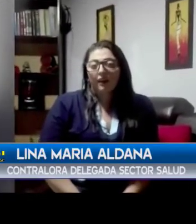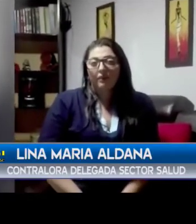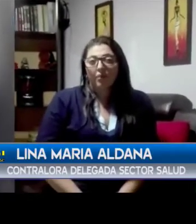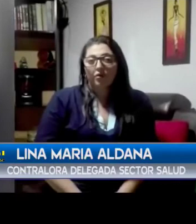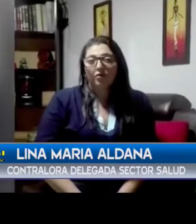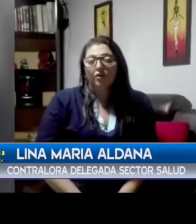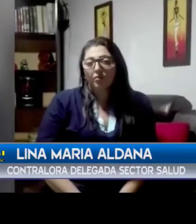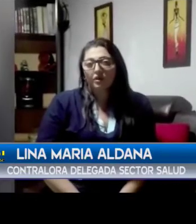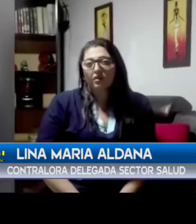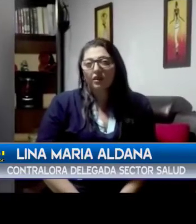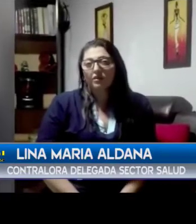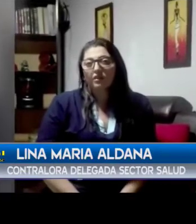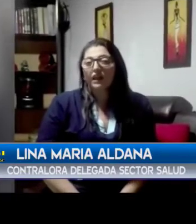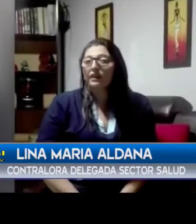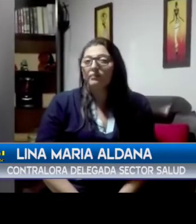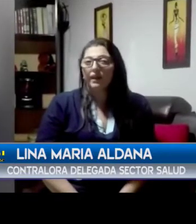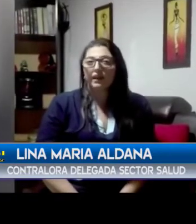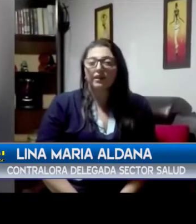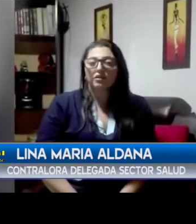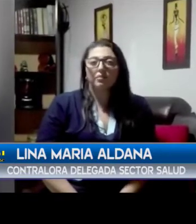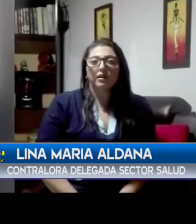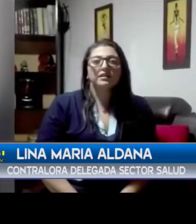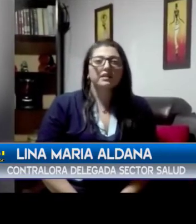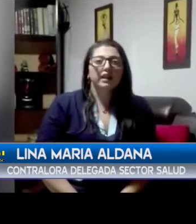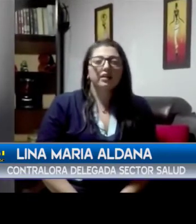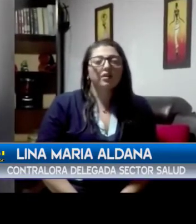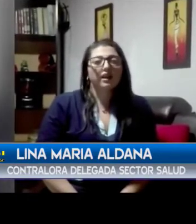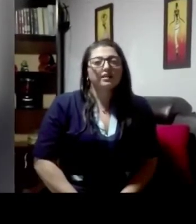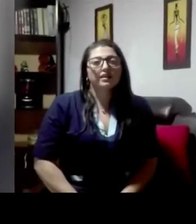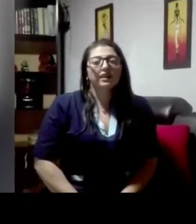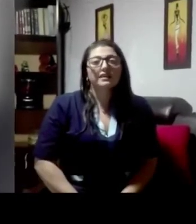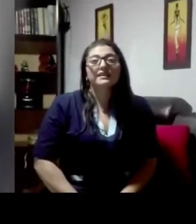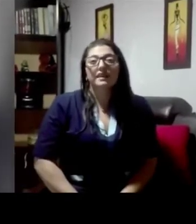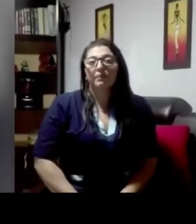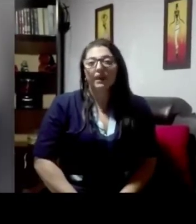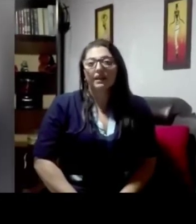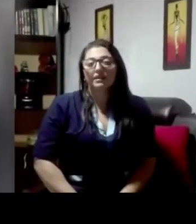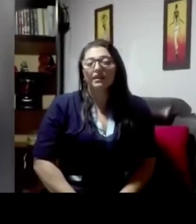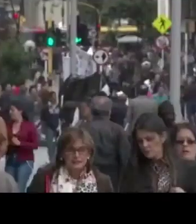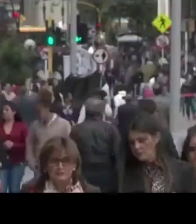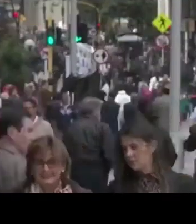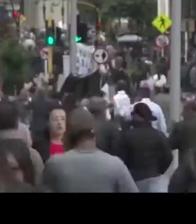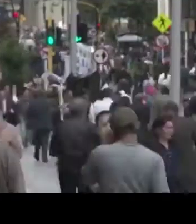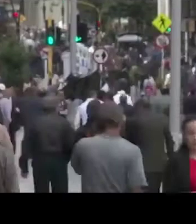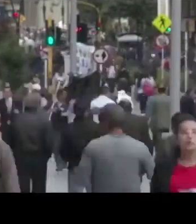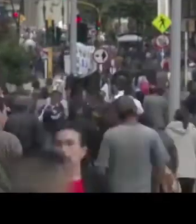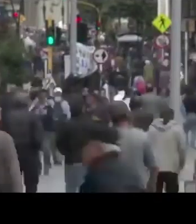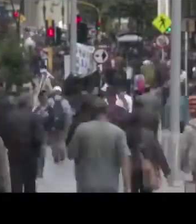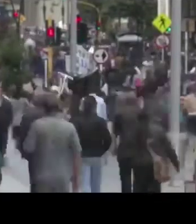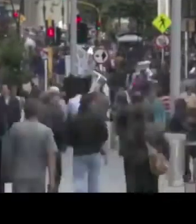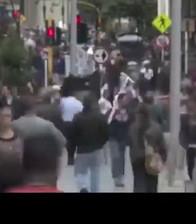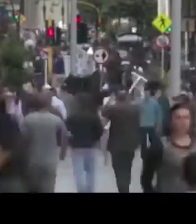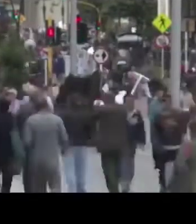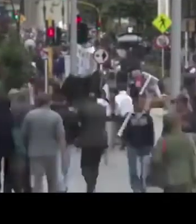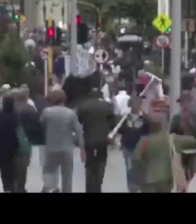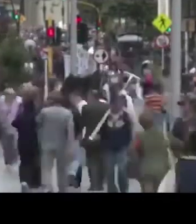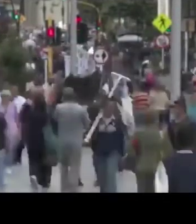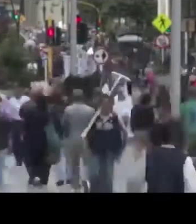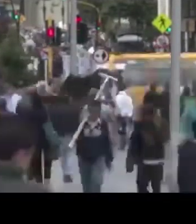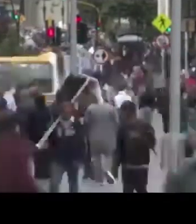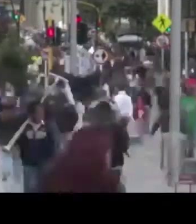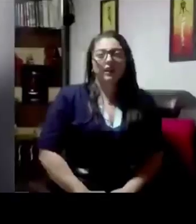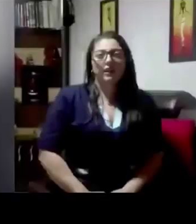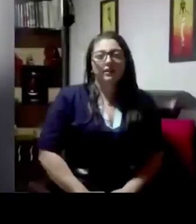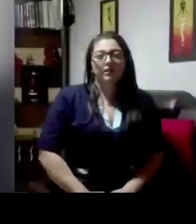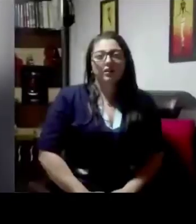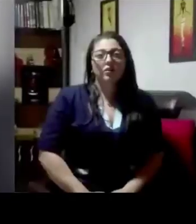sentada, de pronto hay un puesto adicional para que ellos se puedan sentar, lo que hacen es separarse. La paranoia se apodera de los